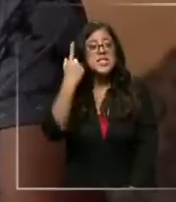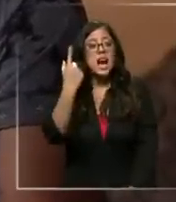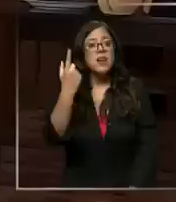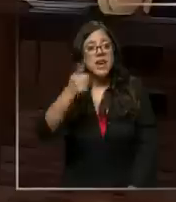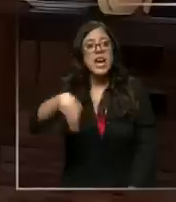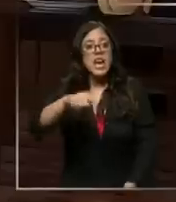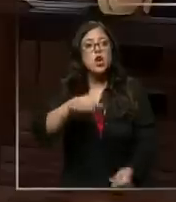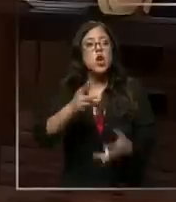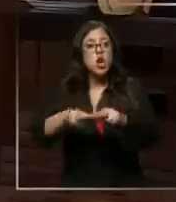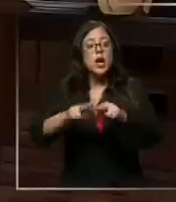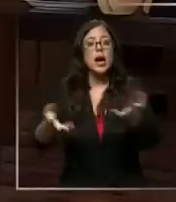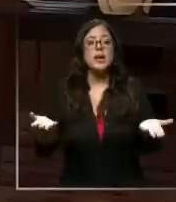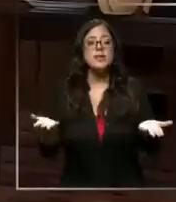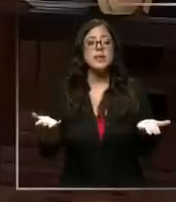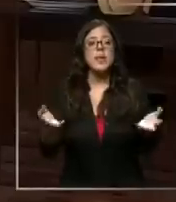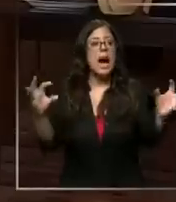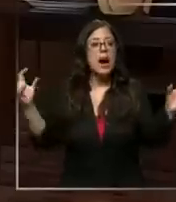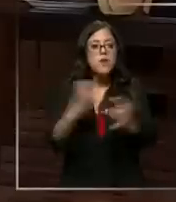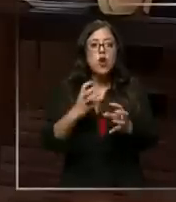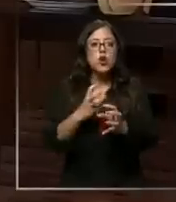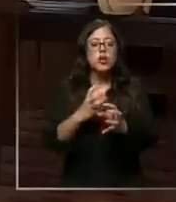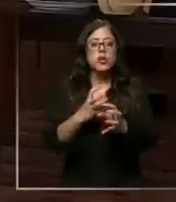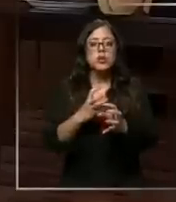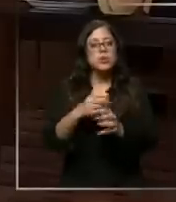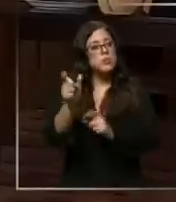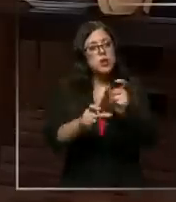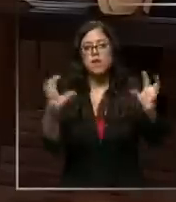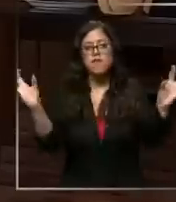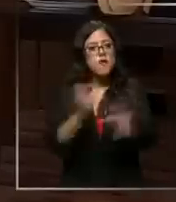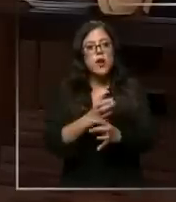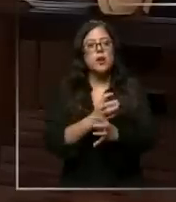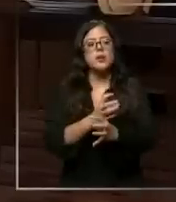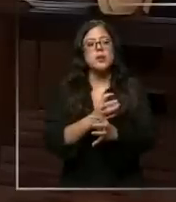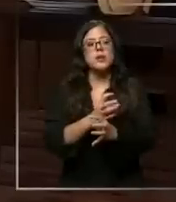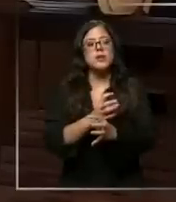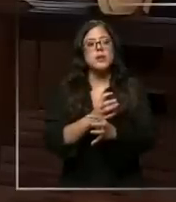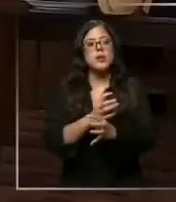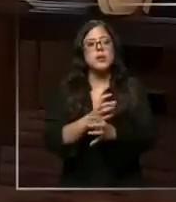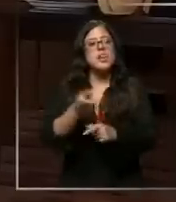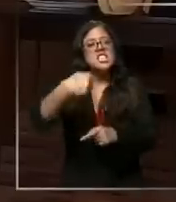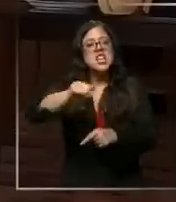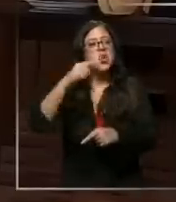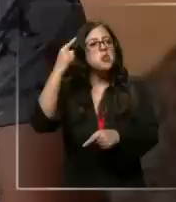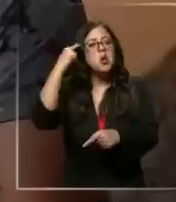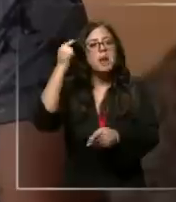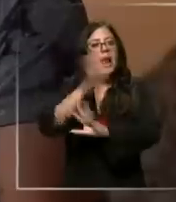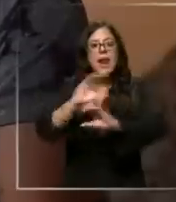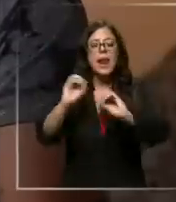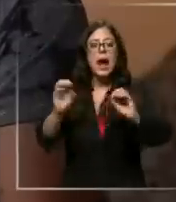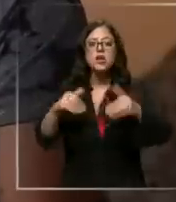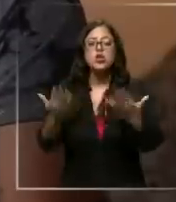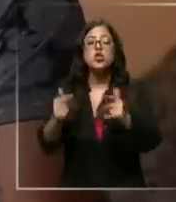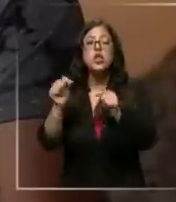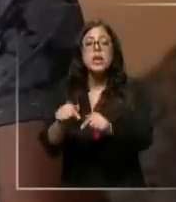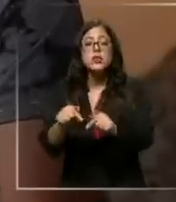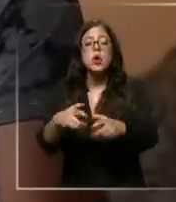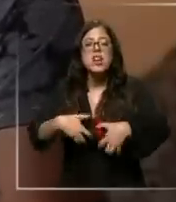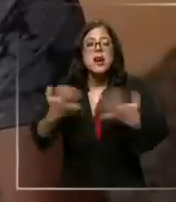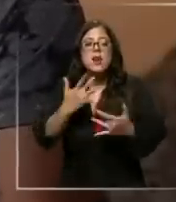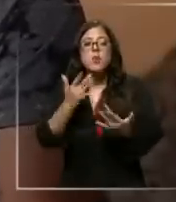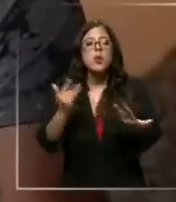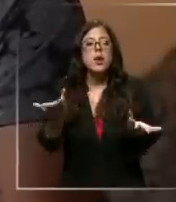son poco actual son muy agresivos gente muy agresiva y no mide consecuencias no mide nada Entonces eso